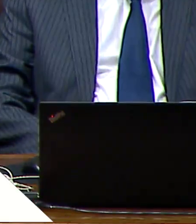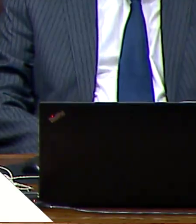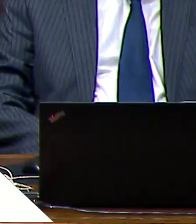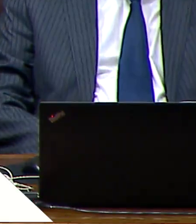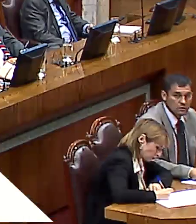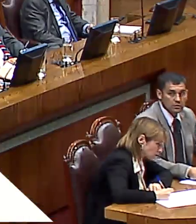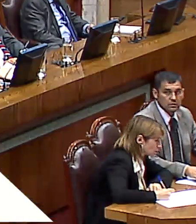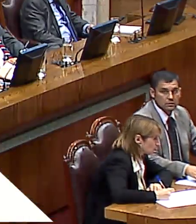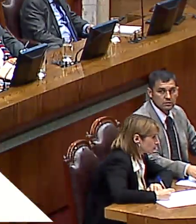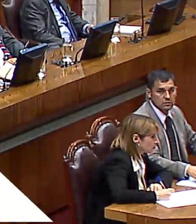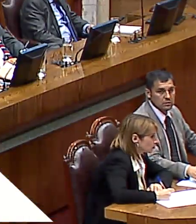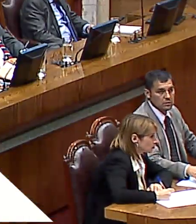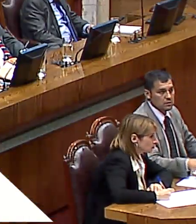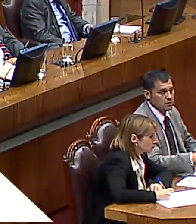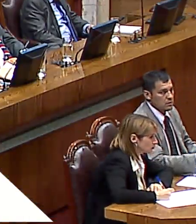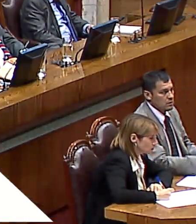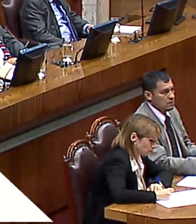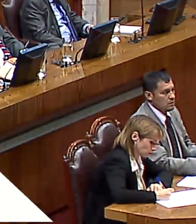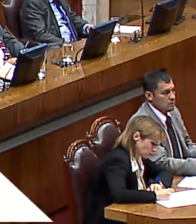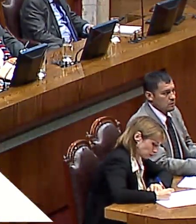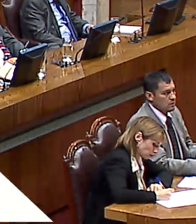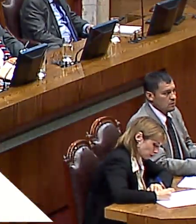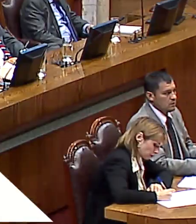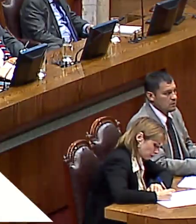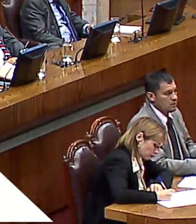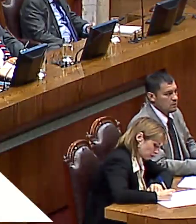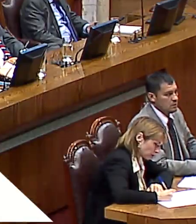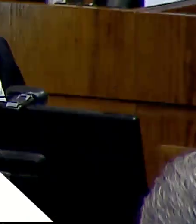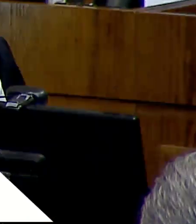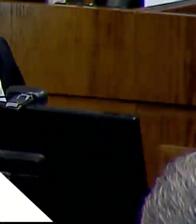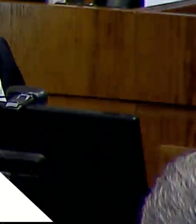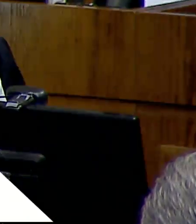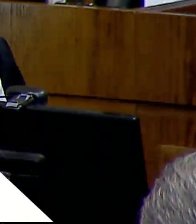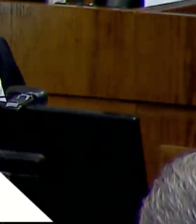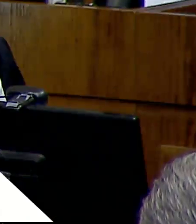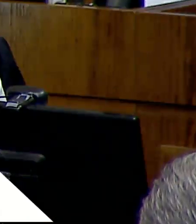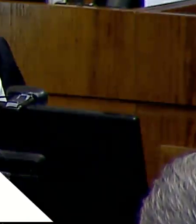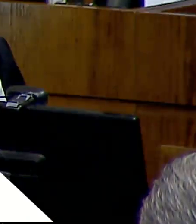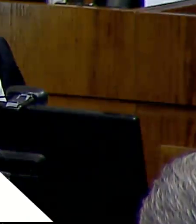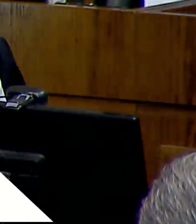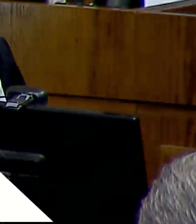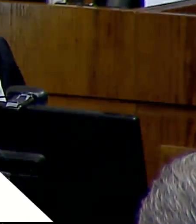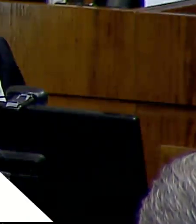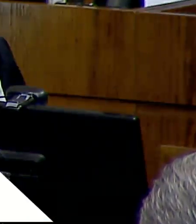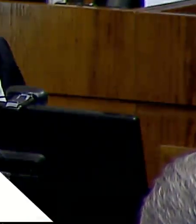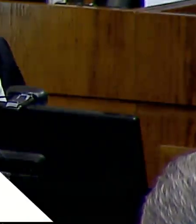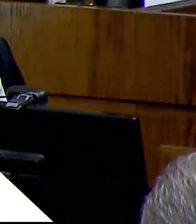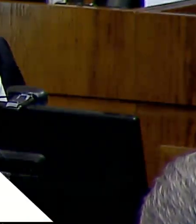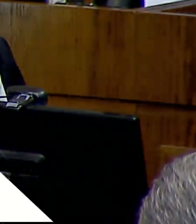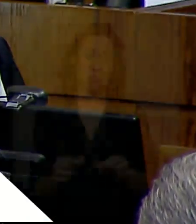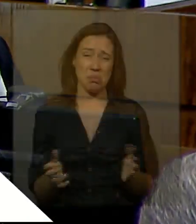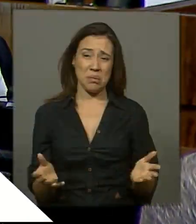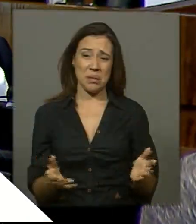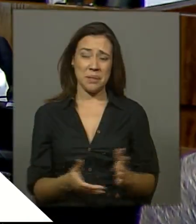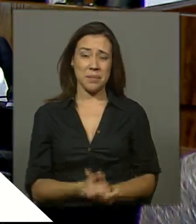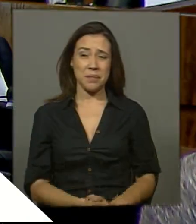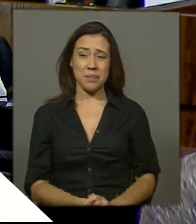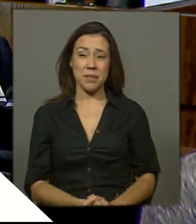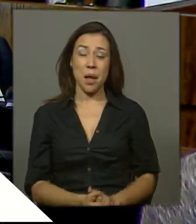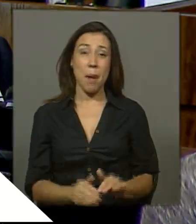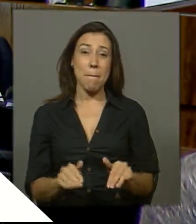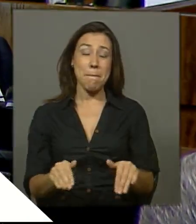verdad aquí la derecha ha dado un espectáculo deplorable presidente